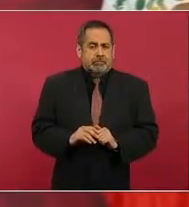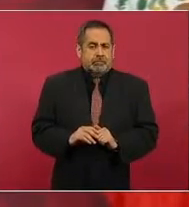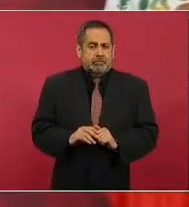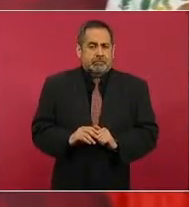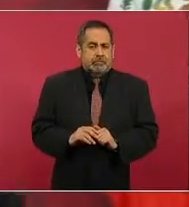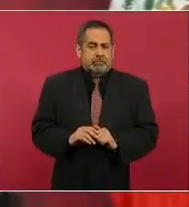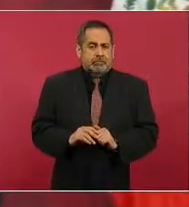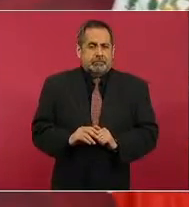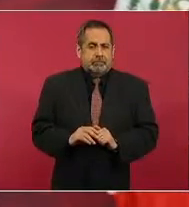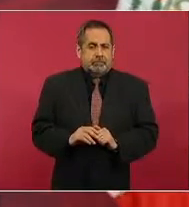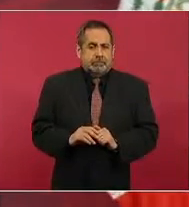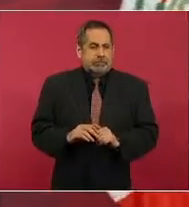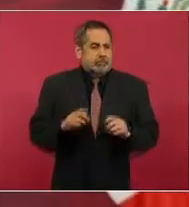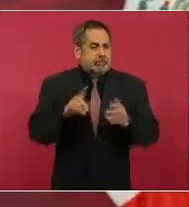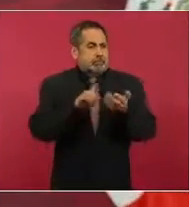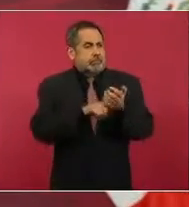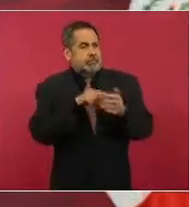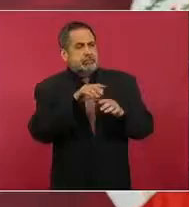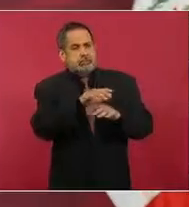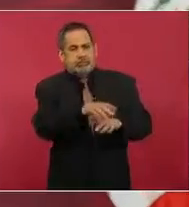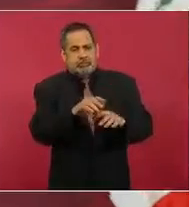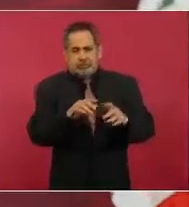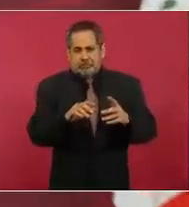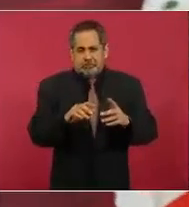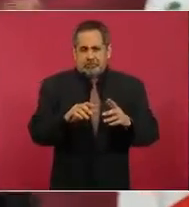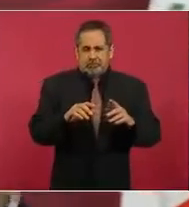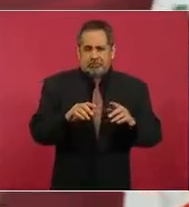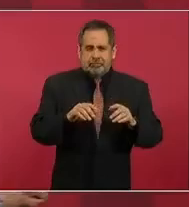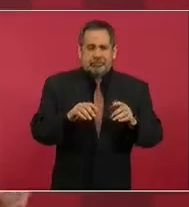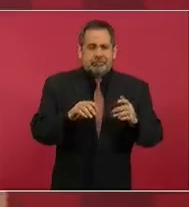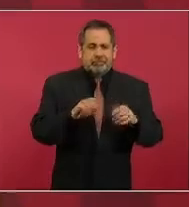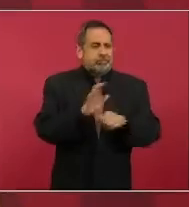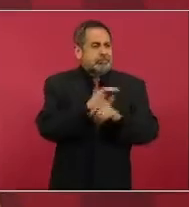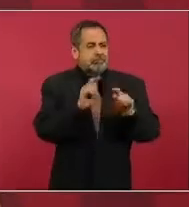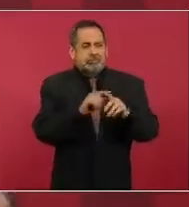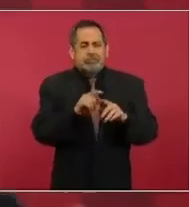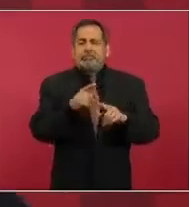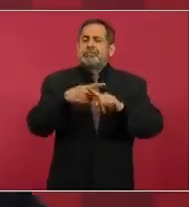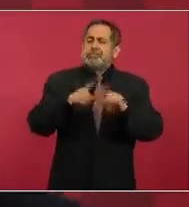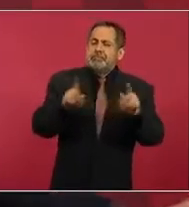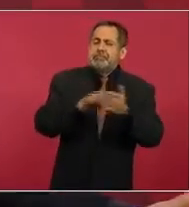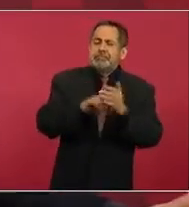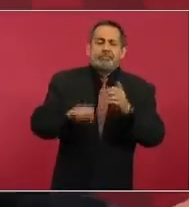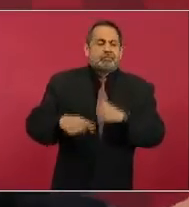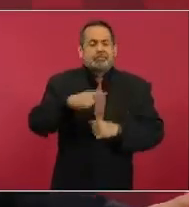Y lo espectacular, o lo que hizo Salinas, ¿no? A ver,